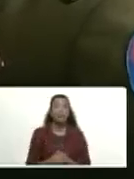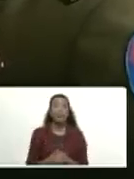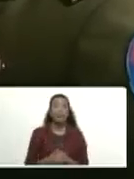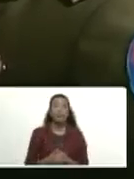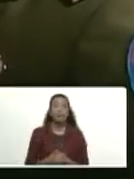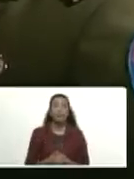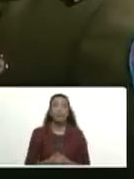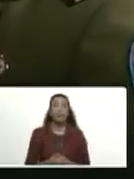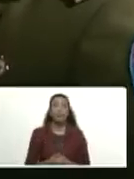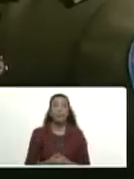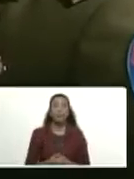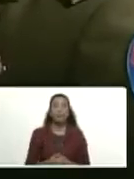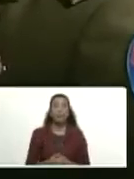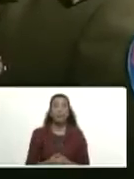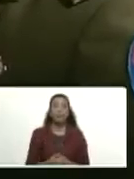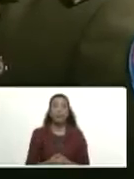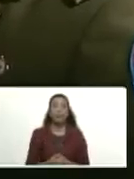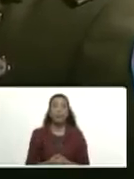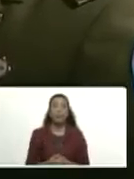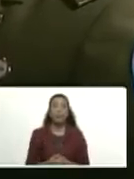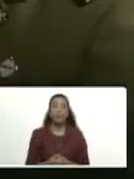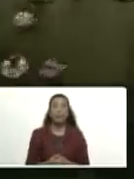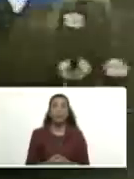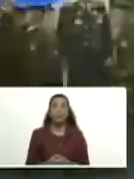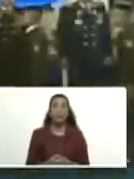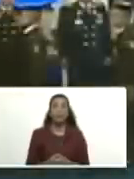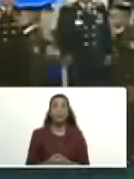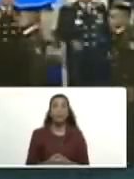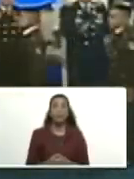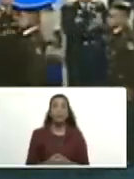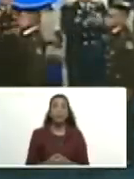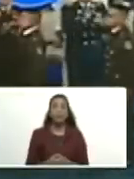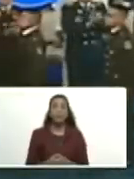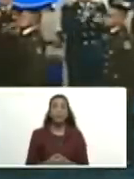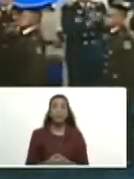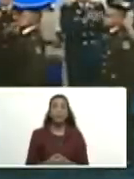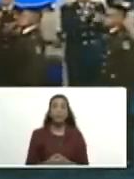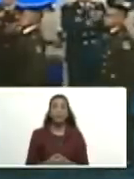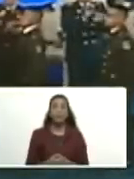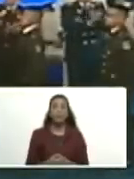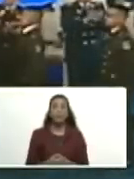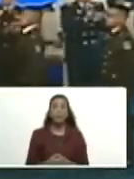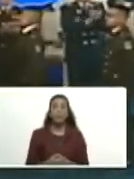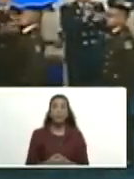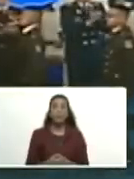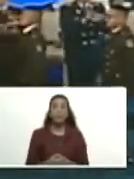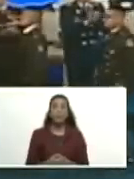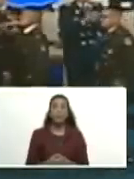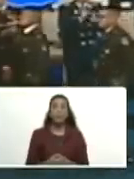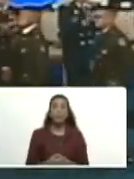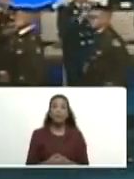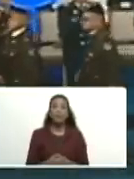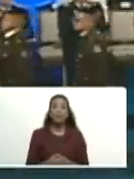jefe, permiso para retirarme. A la izquierda. De frente. Mar.